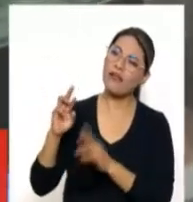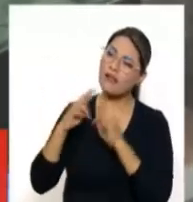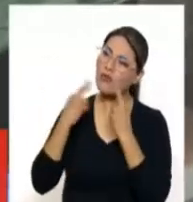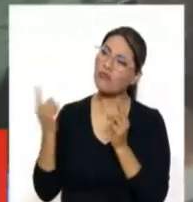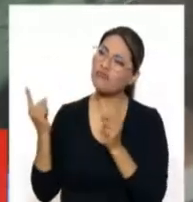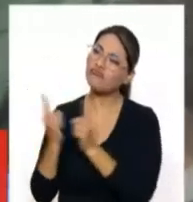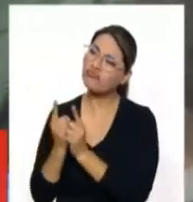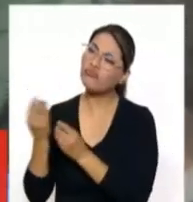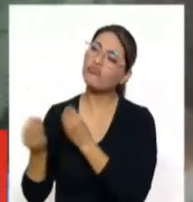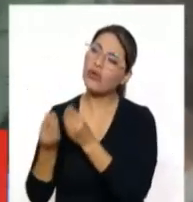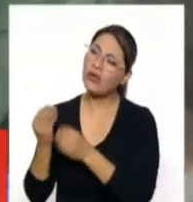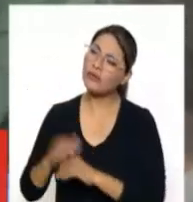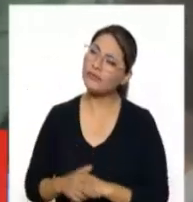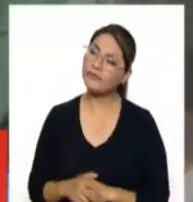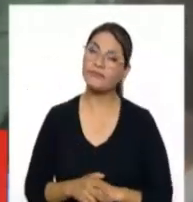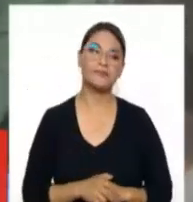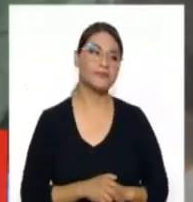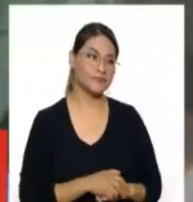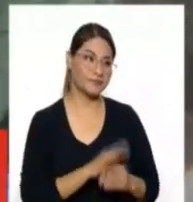respeto, señor fiscal,